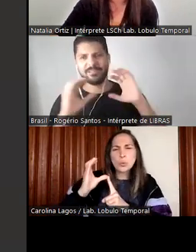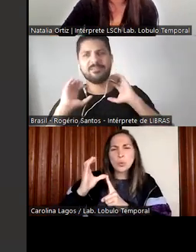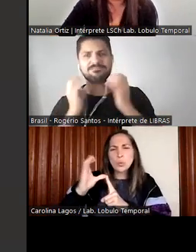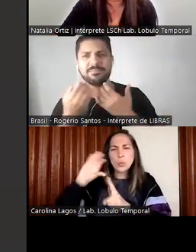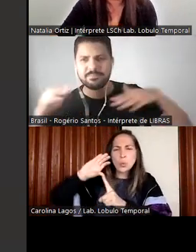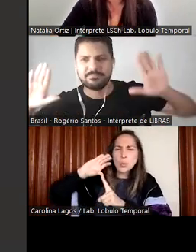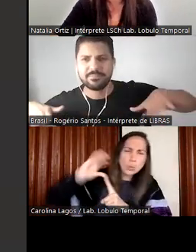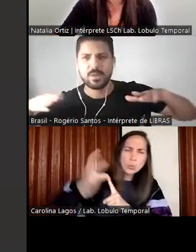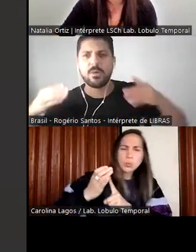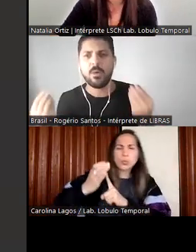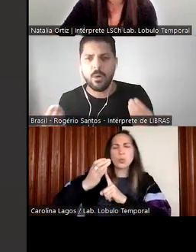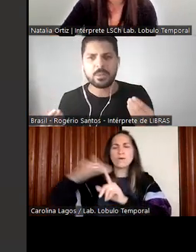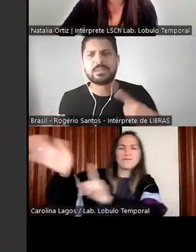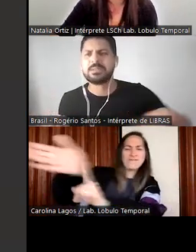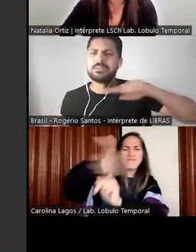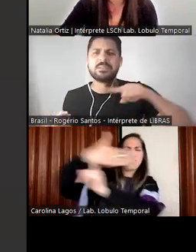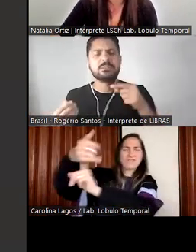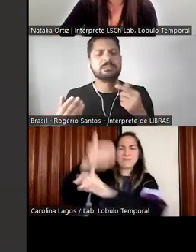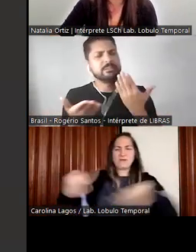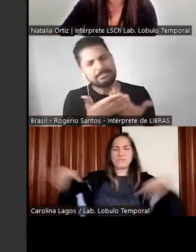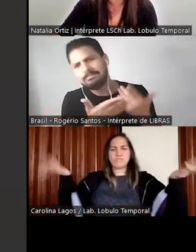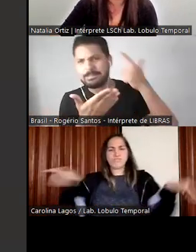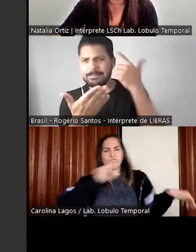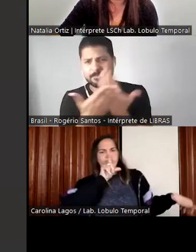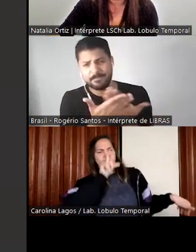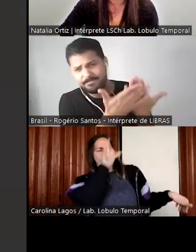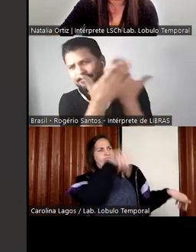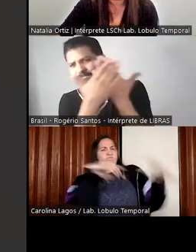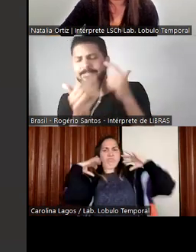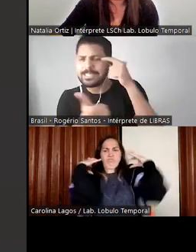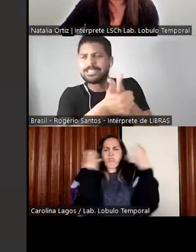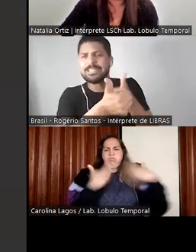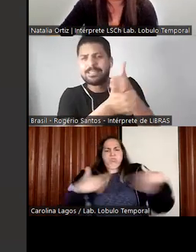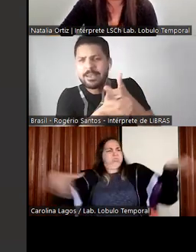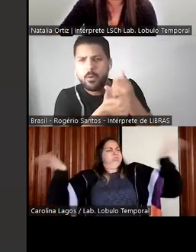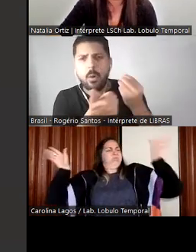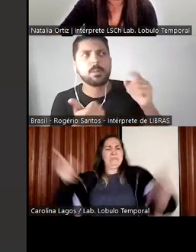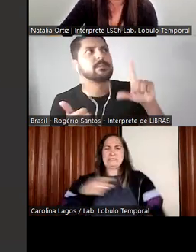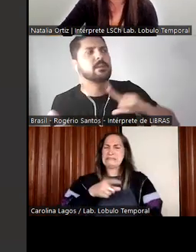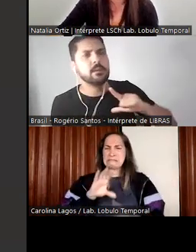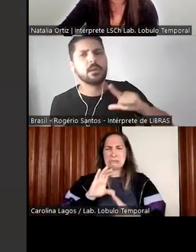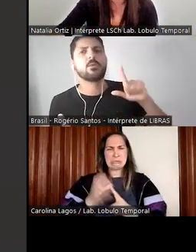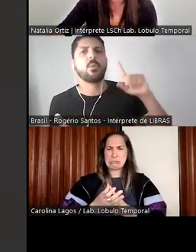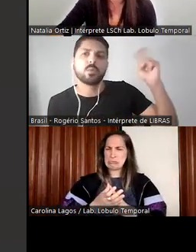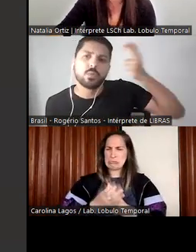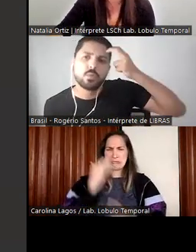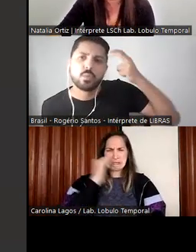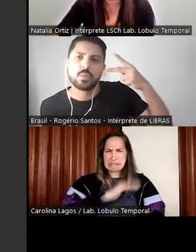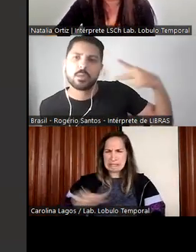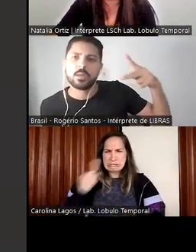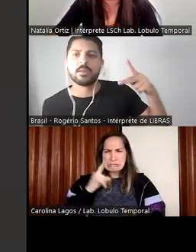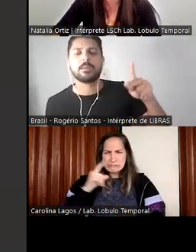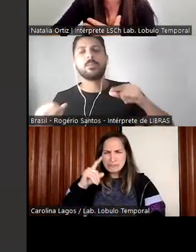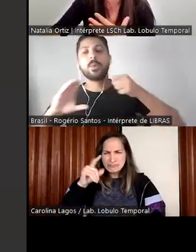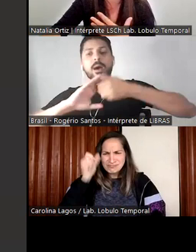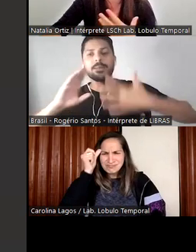tratamos de investigar y revisamos aspectos culturales, por ejemplo, como las características físicas